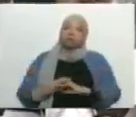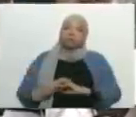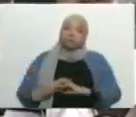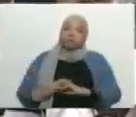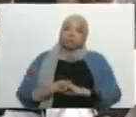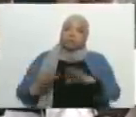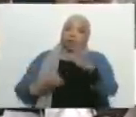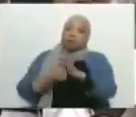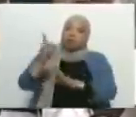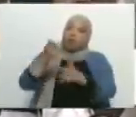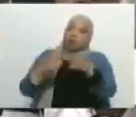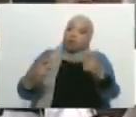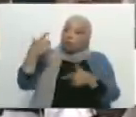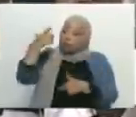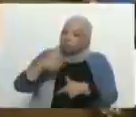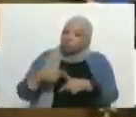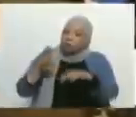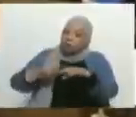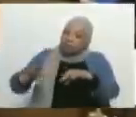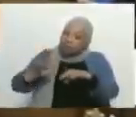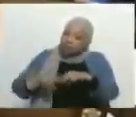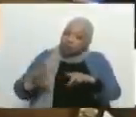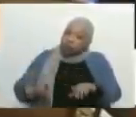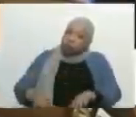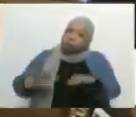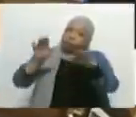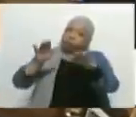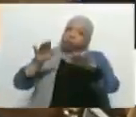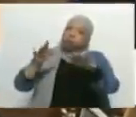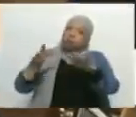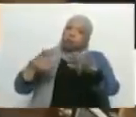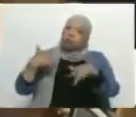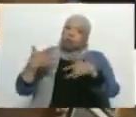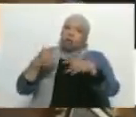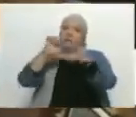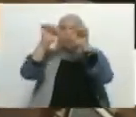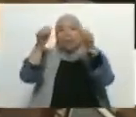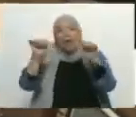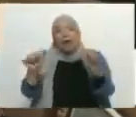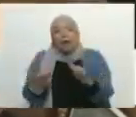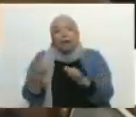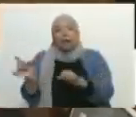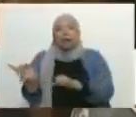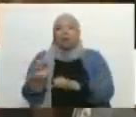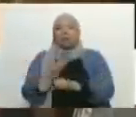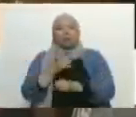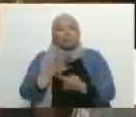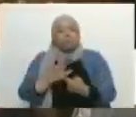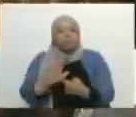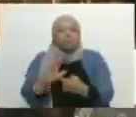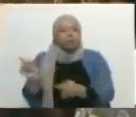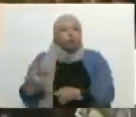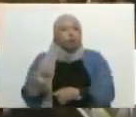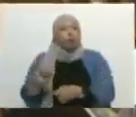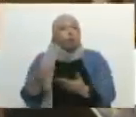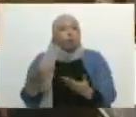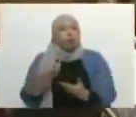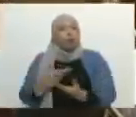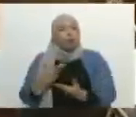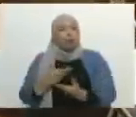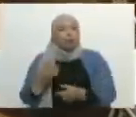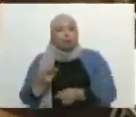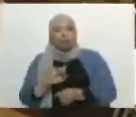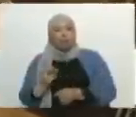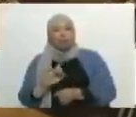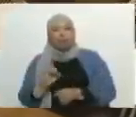libre desarrollo de la personalidad. Y no es un tema estético, ciudadano, para Keima, no es un tema